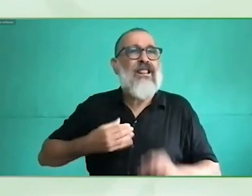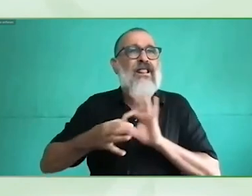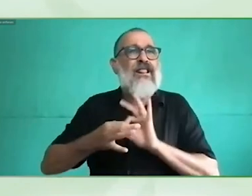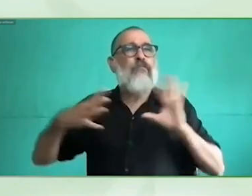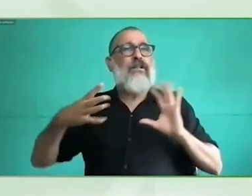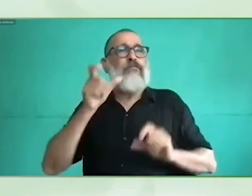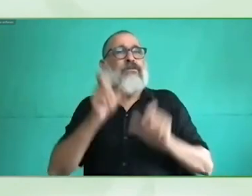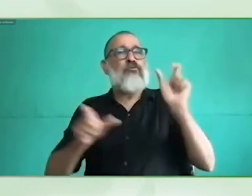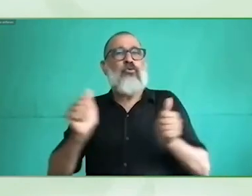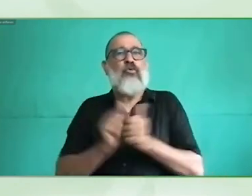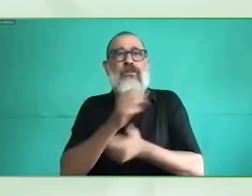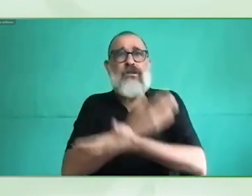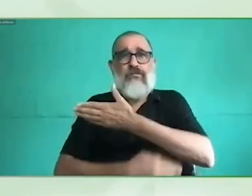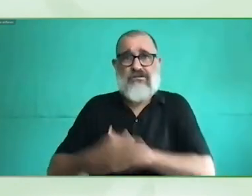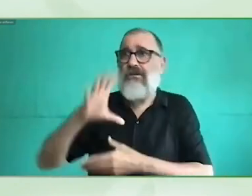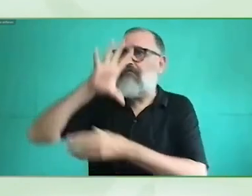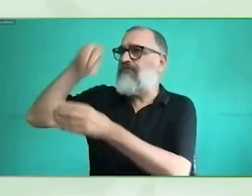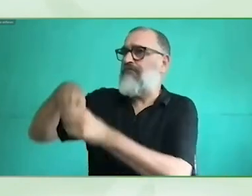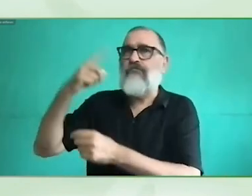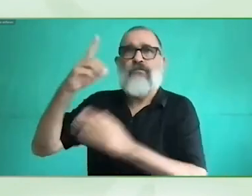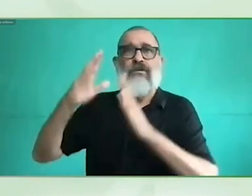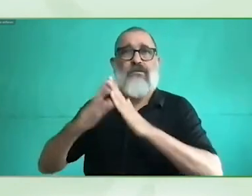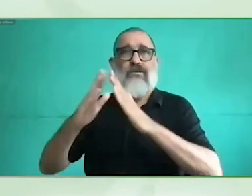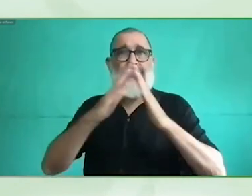quisiera hacerle alguna pregunta Irene